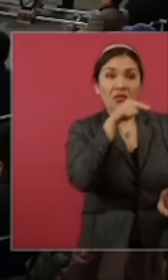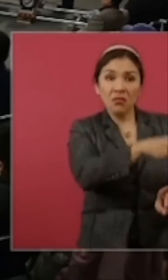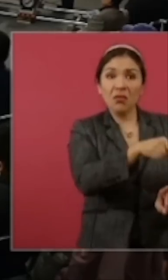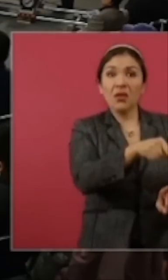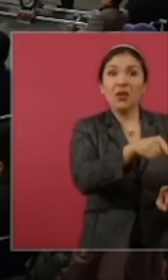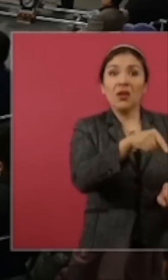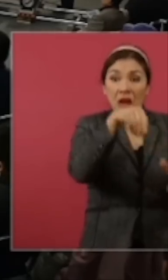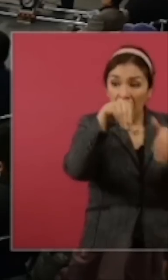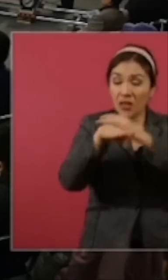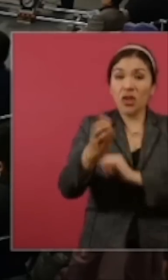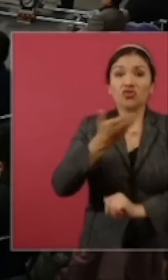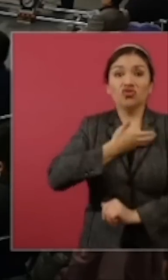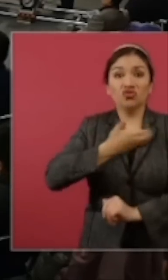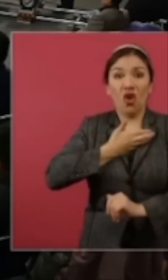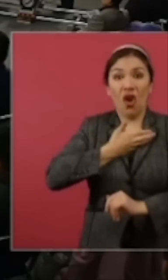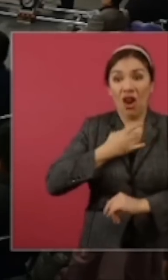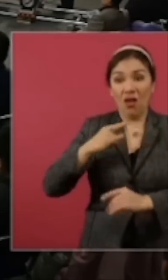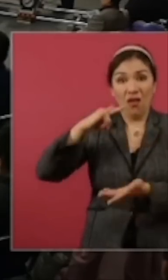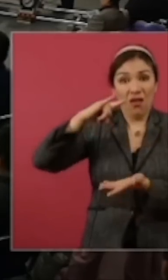usar el Zócalo